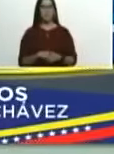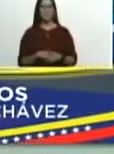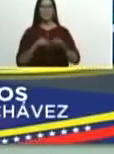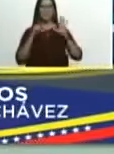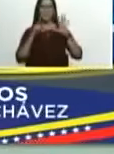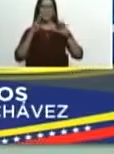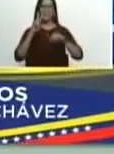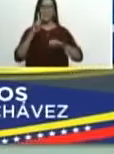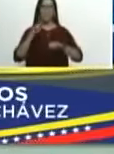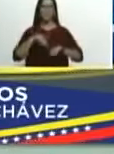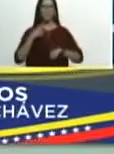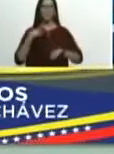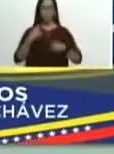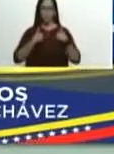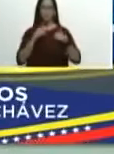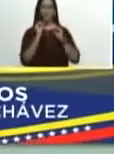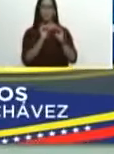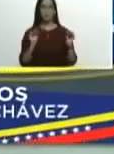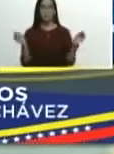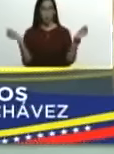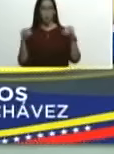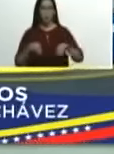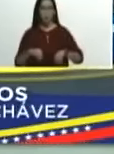para anunciarlo. ¿Están de acuerdo?